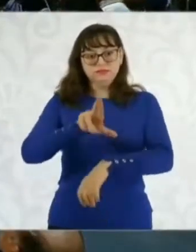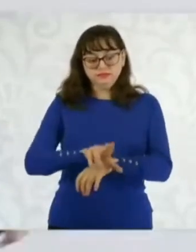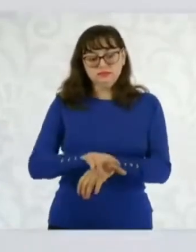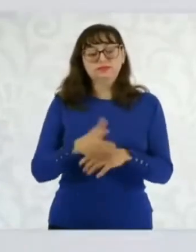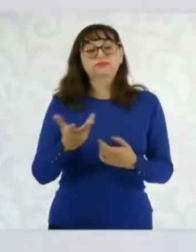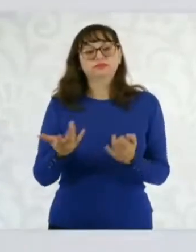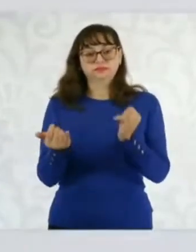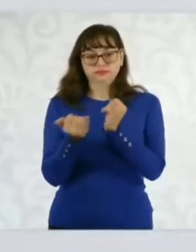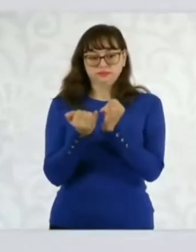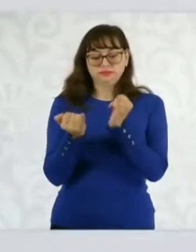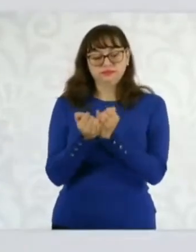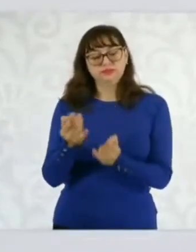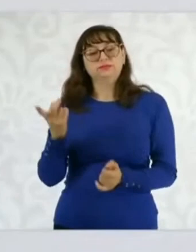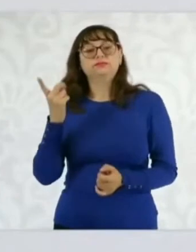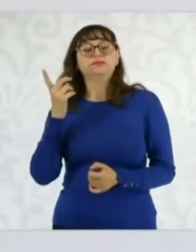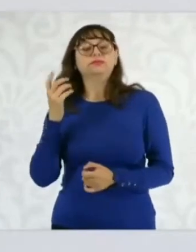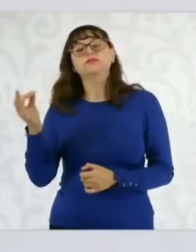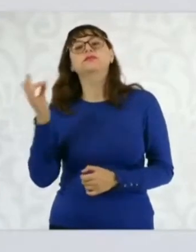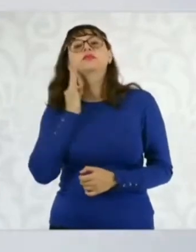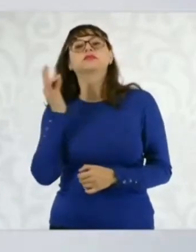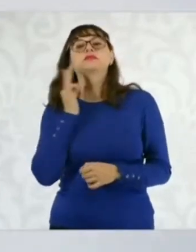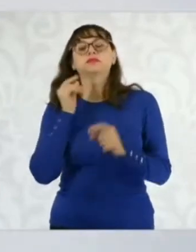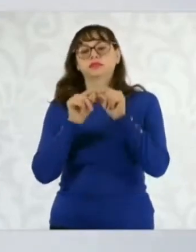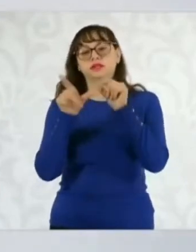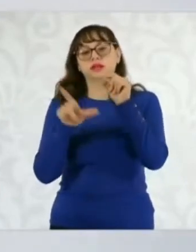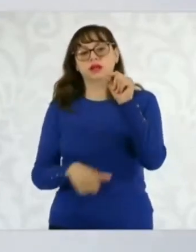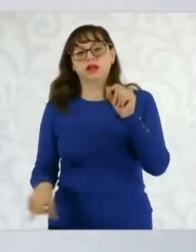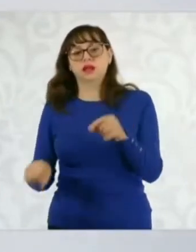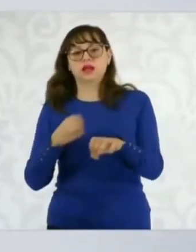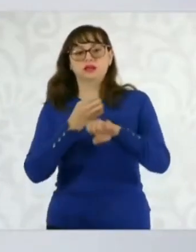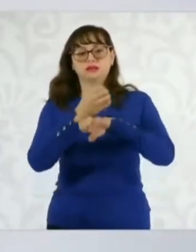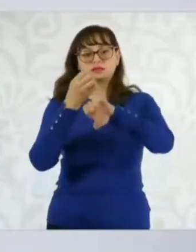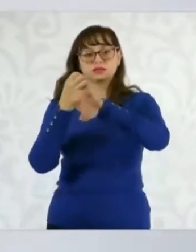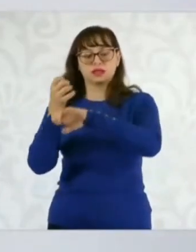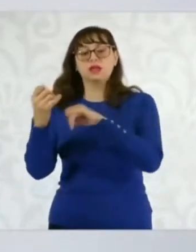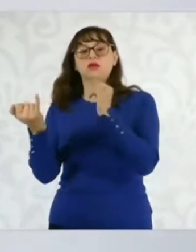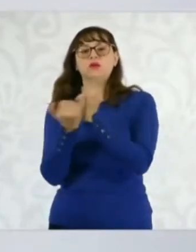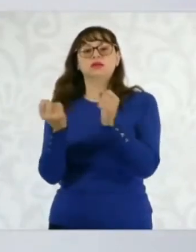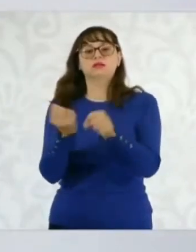General de la República, las fiscalías de los estados y la propia Secretaría de las Mujeres.